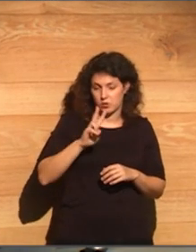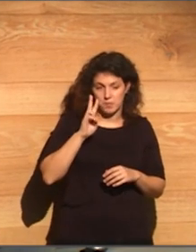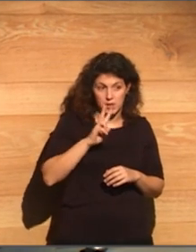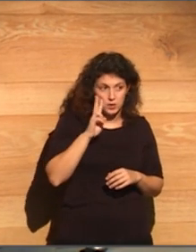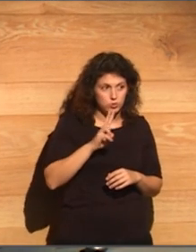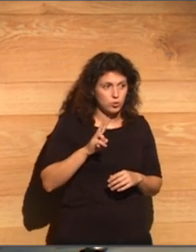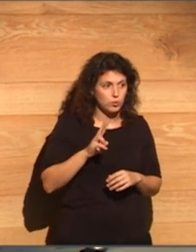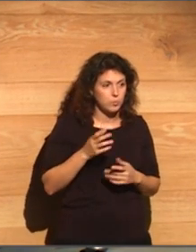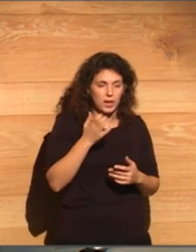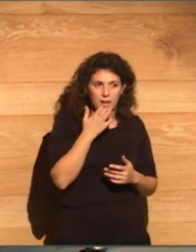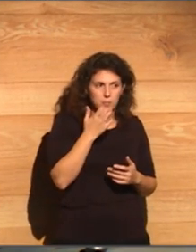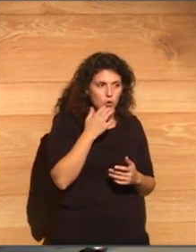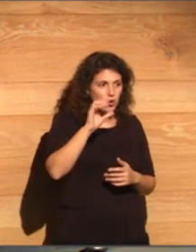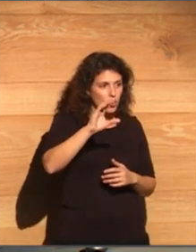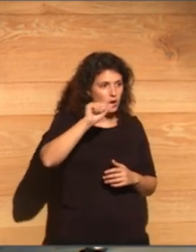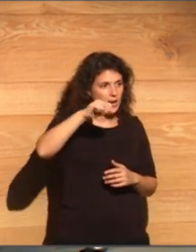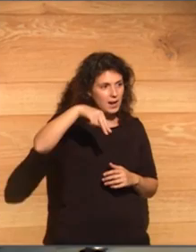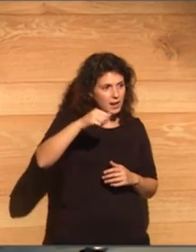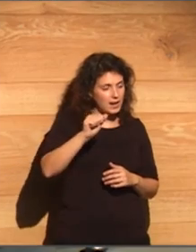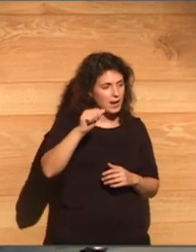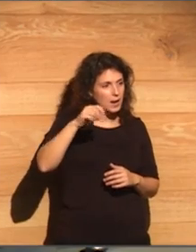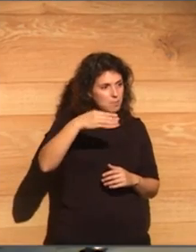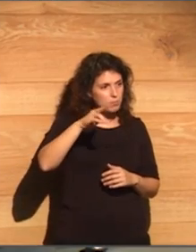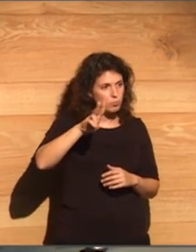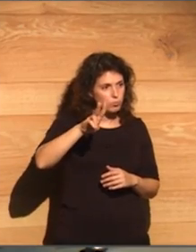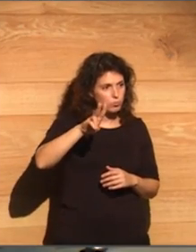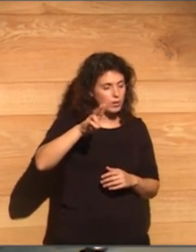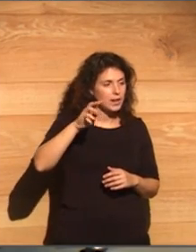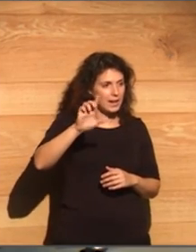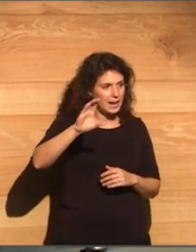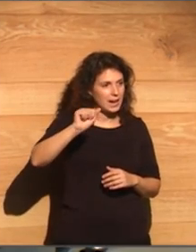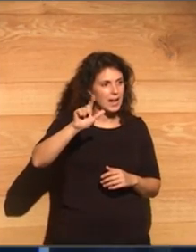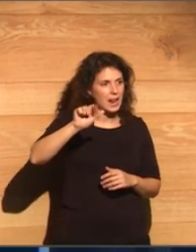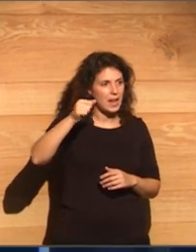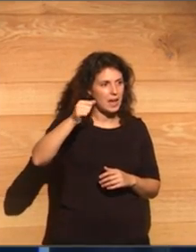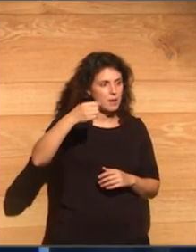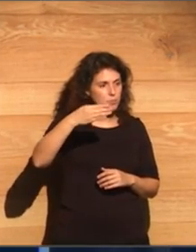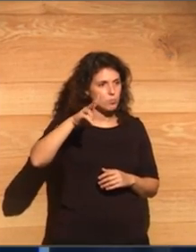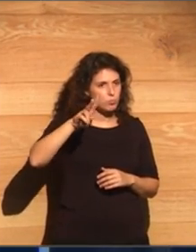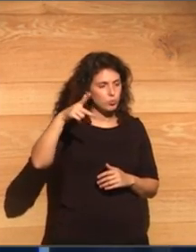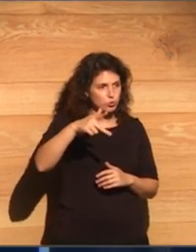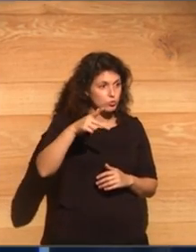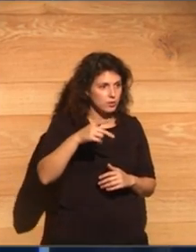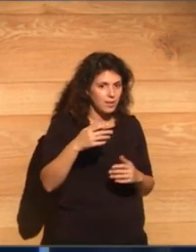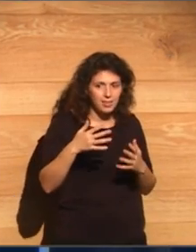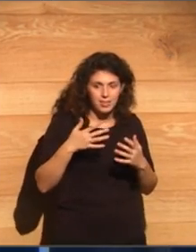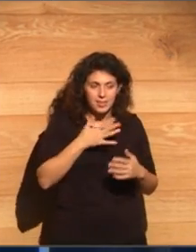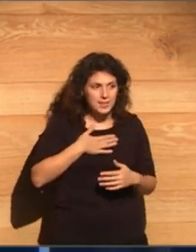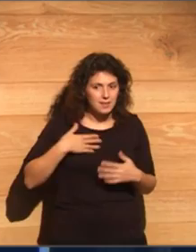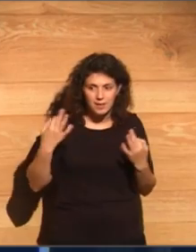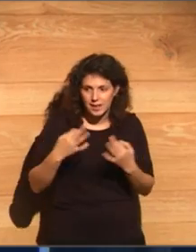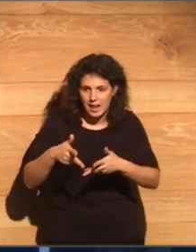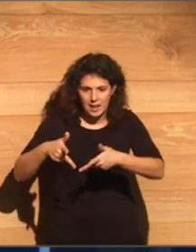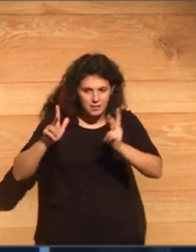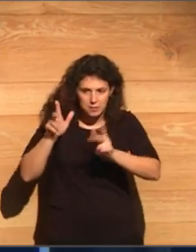muy patente en Calabuch, como recordaréis. ¿Qué quería el protagonista de Calabuch, ese profesor Serra Hamilton? Deseaba la libertad, deseaba poder